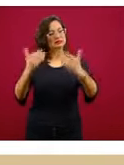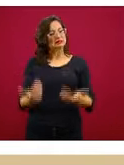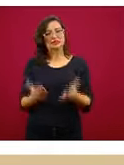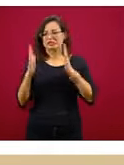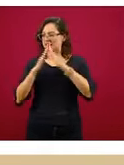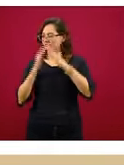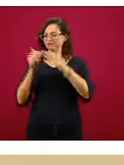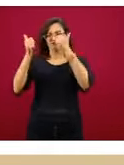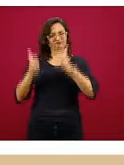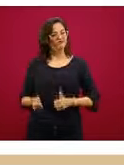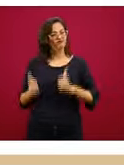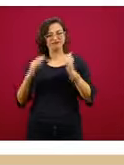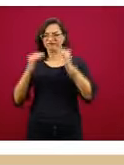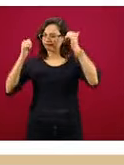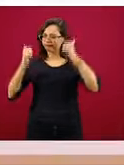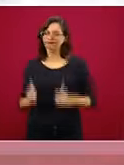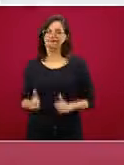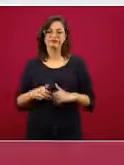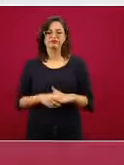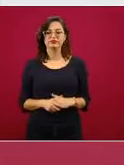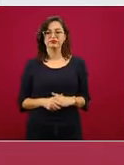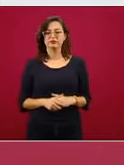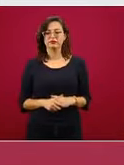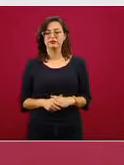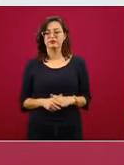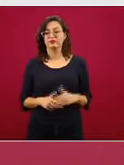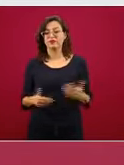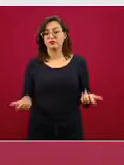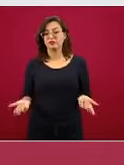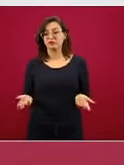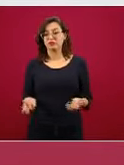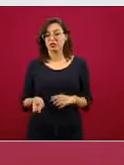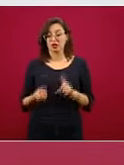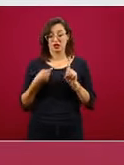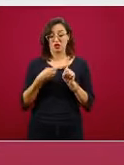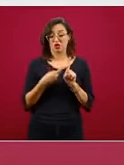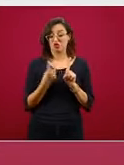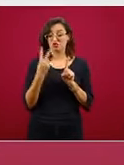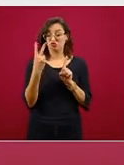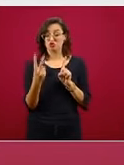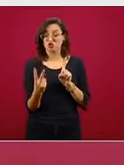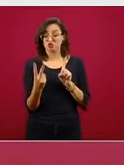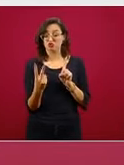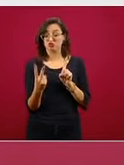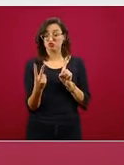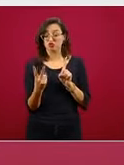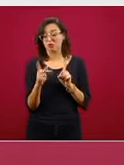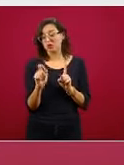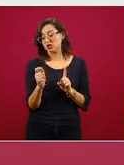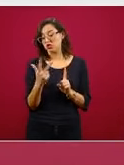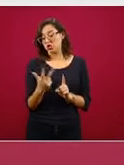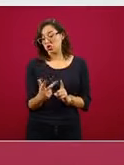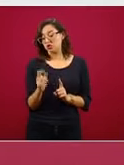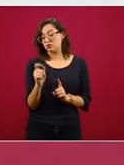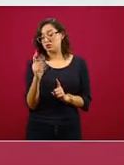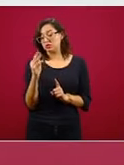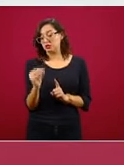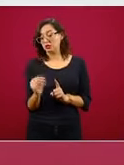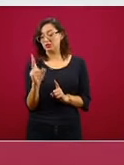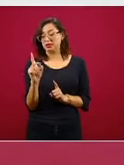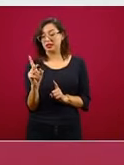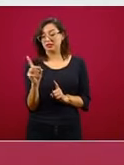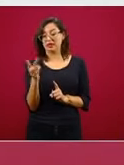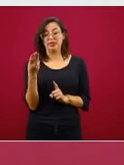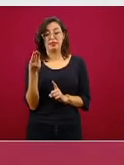casa definitivamente. Vemos que superó 2, y esto estamos hablando de 28, 29, 30